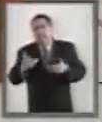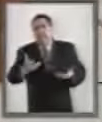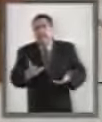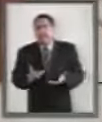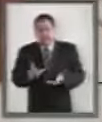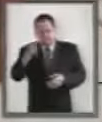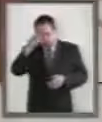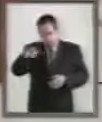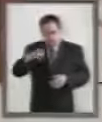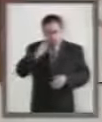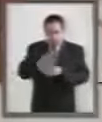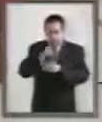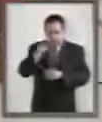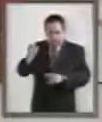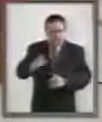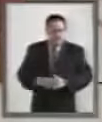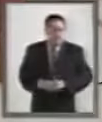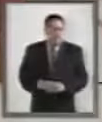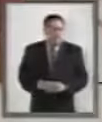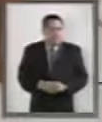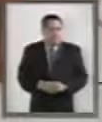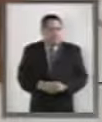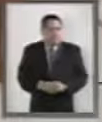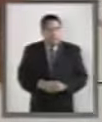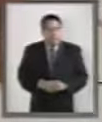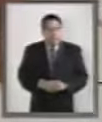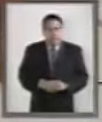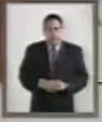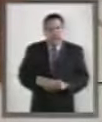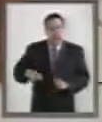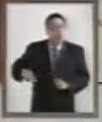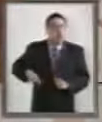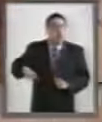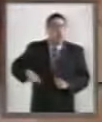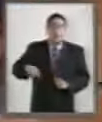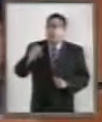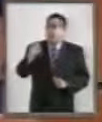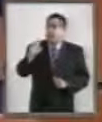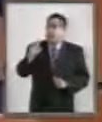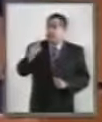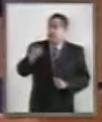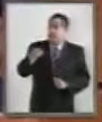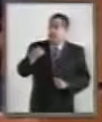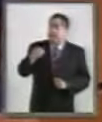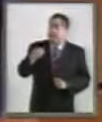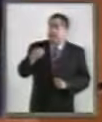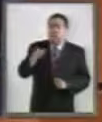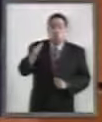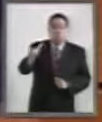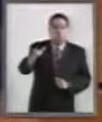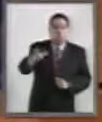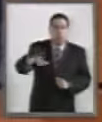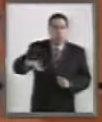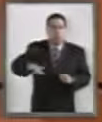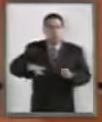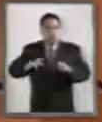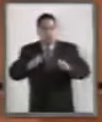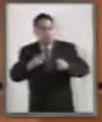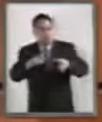del país. El gobierno de Peña Nieto gobierna para la